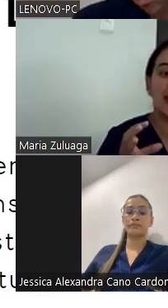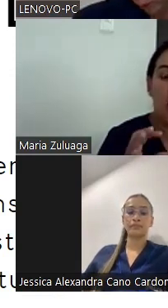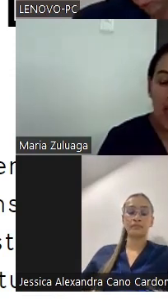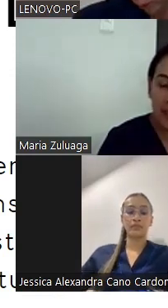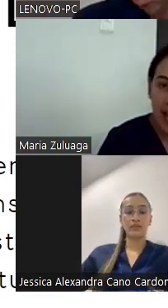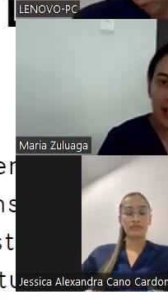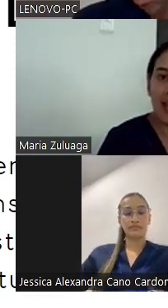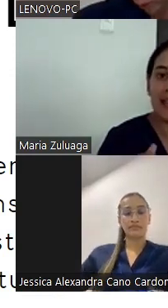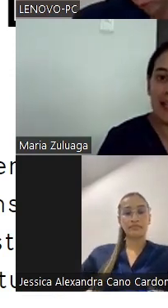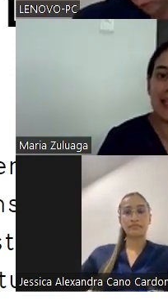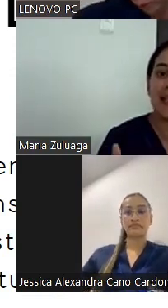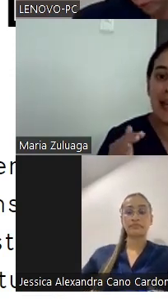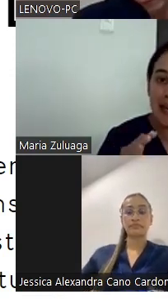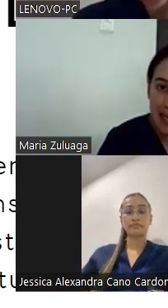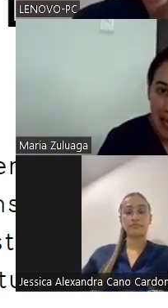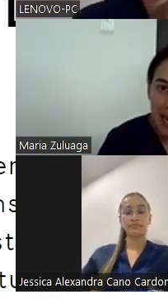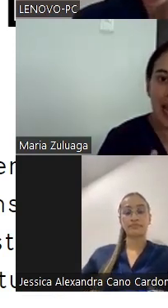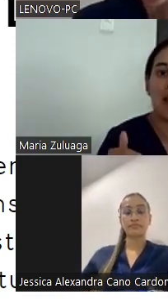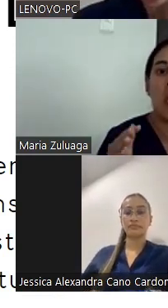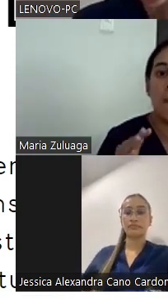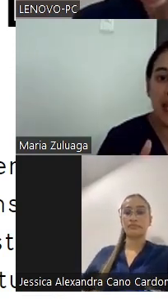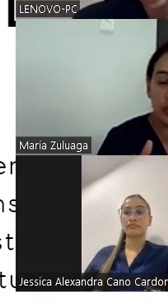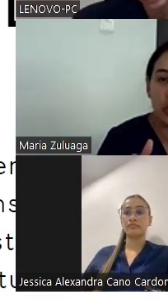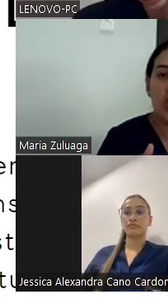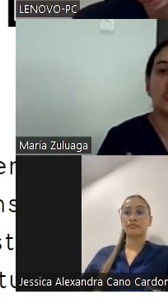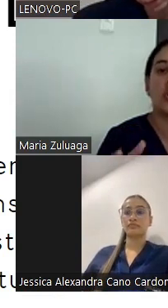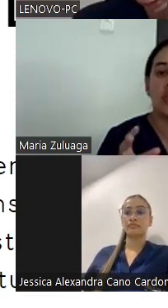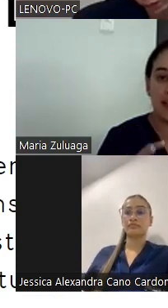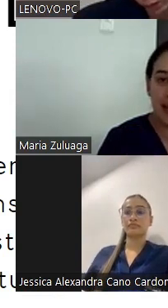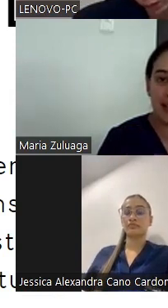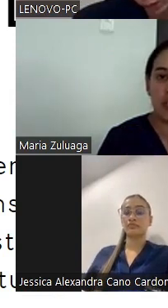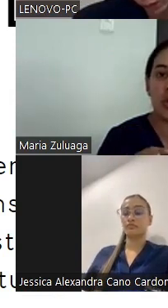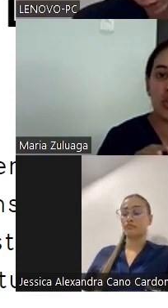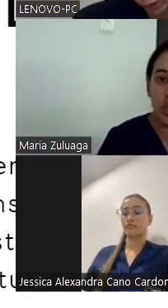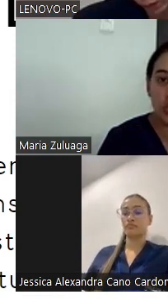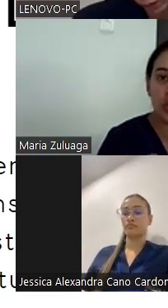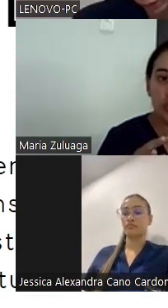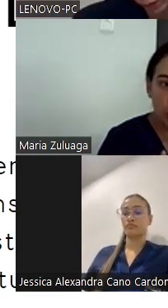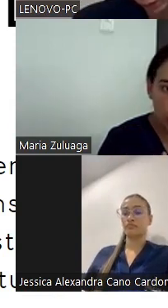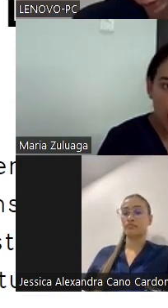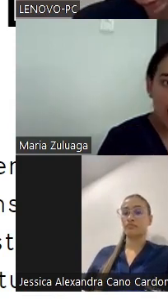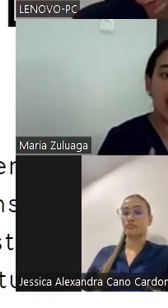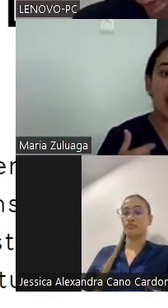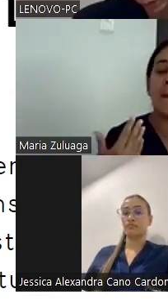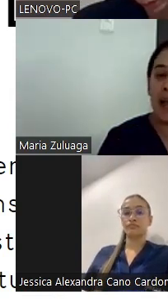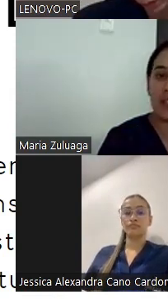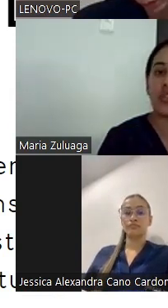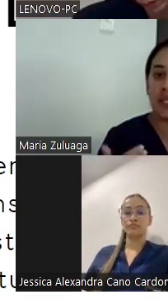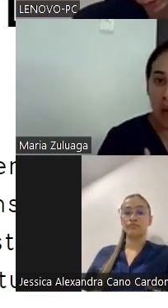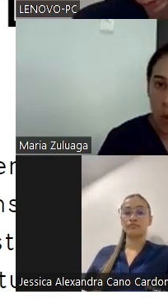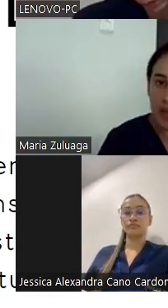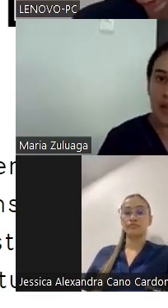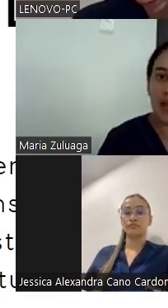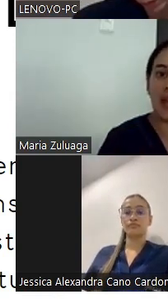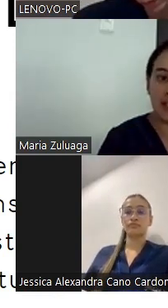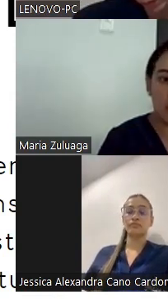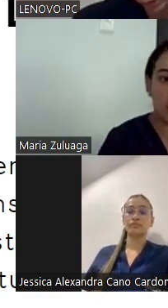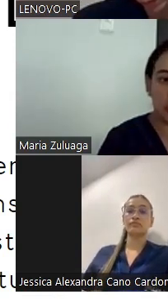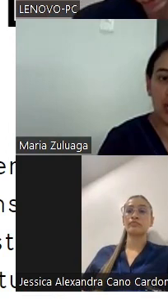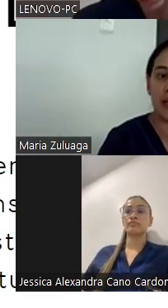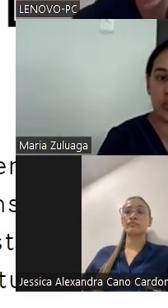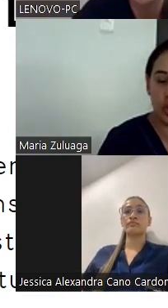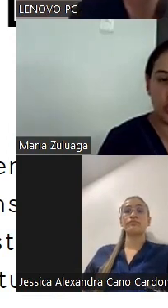tener en cuenta las leyes que rigen en el momento donde están haciendo dicho estudio, en el país donde se encuentren en